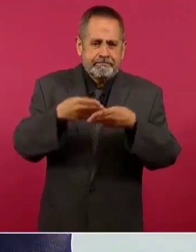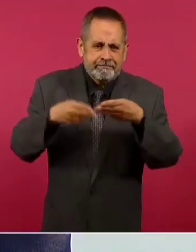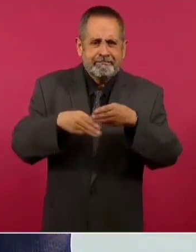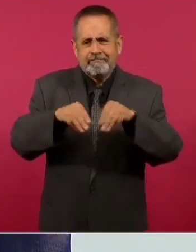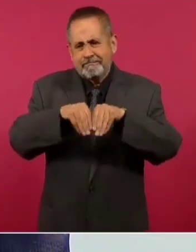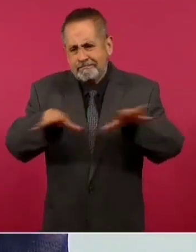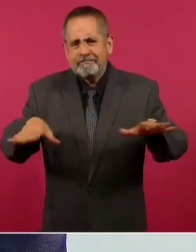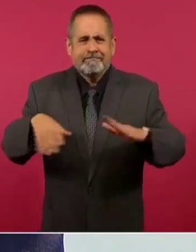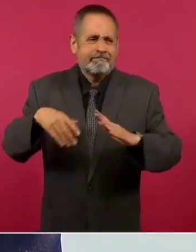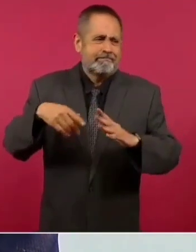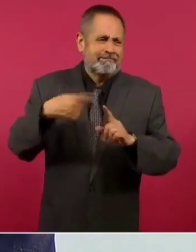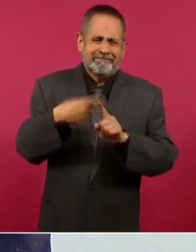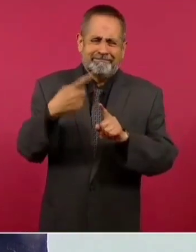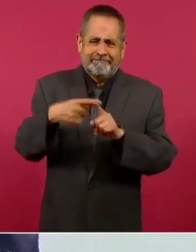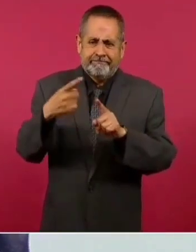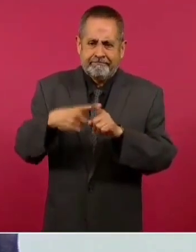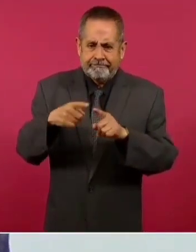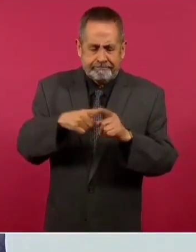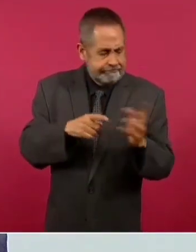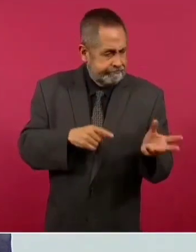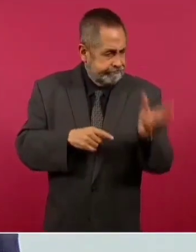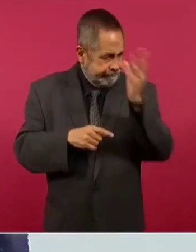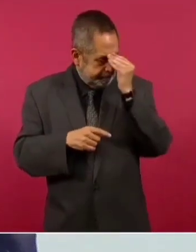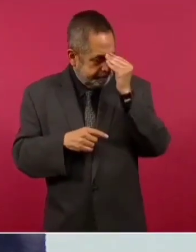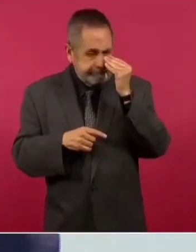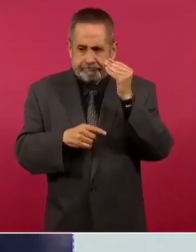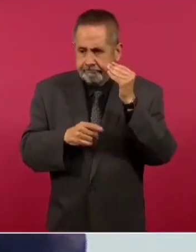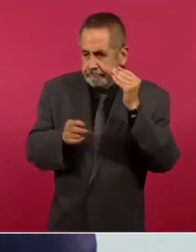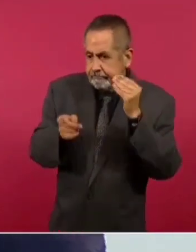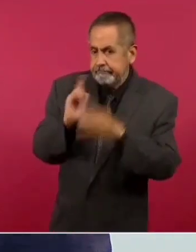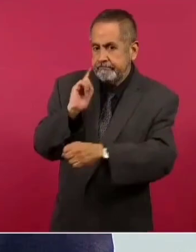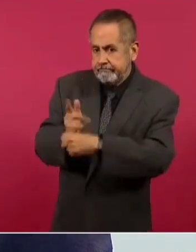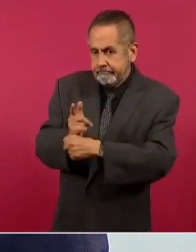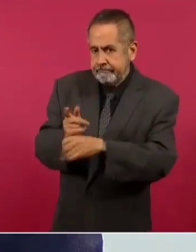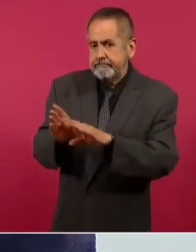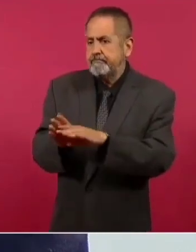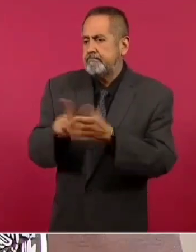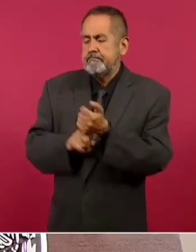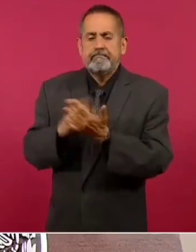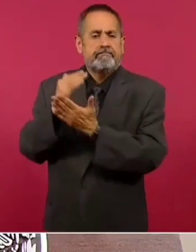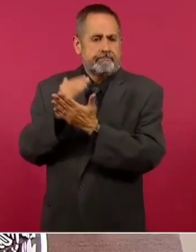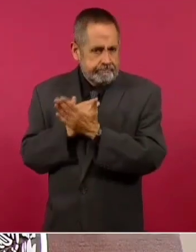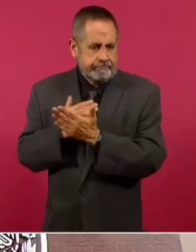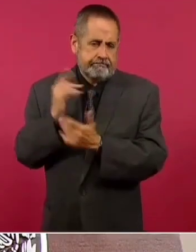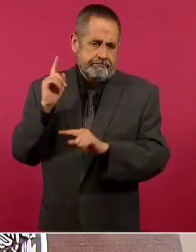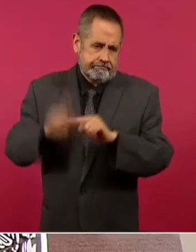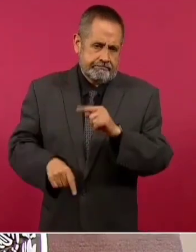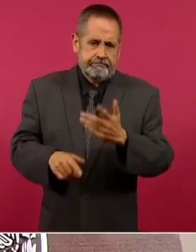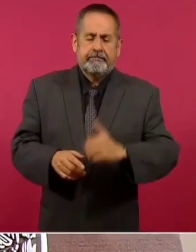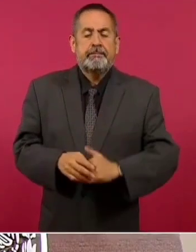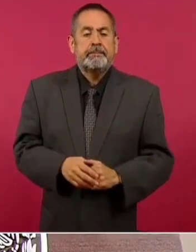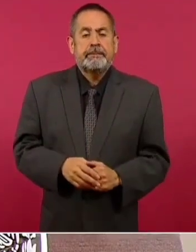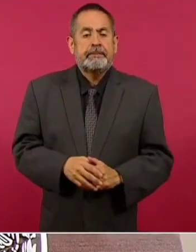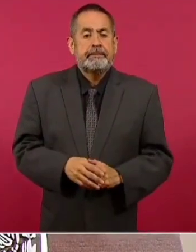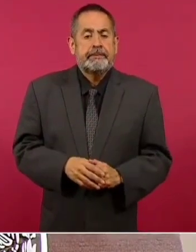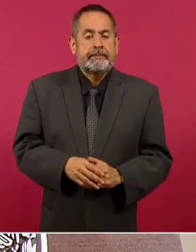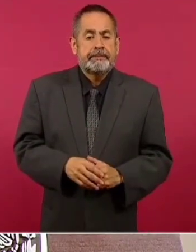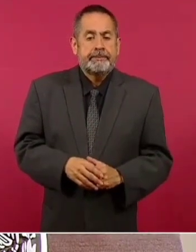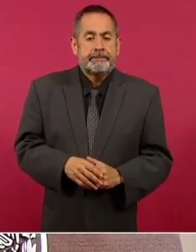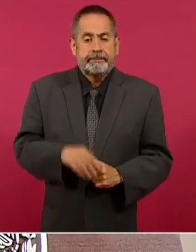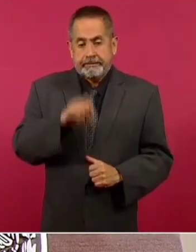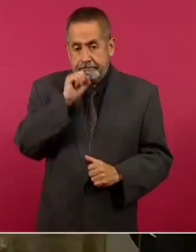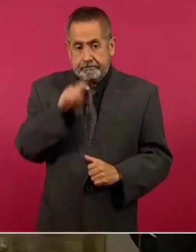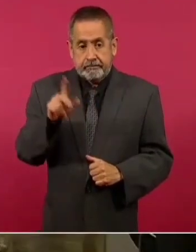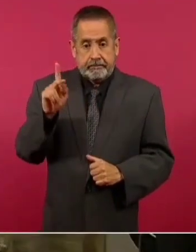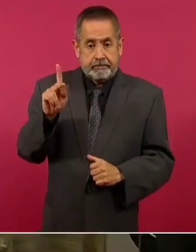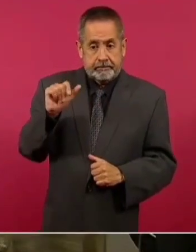para identificar la detección oportuna y esta red de servicios. Casi finalmente, hablo de esta